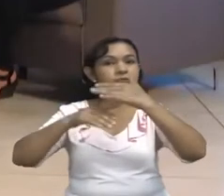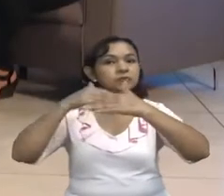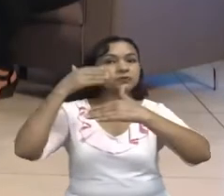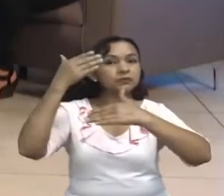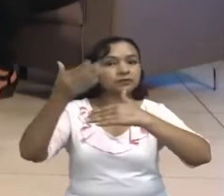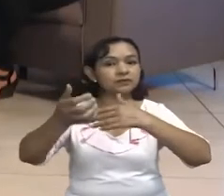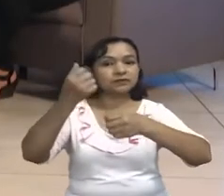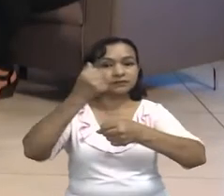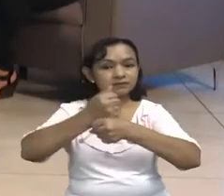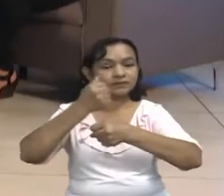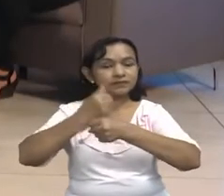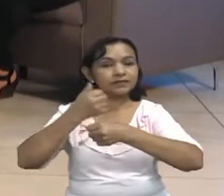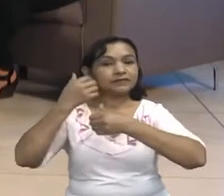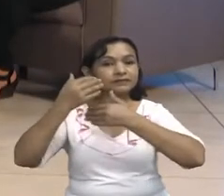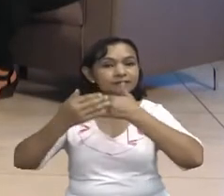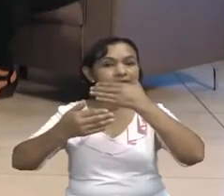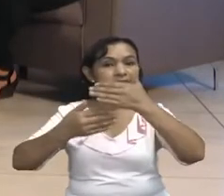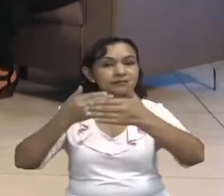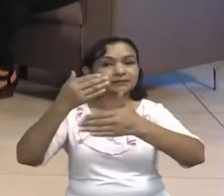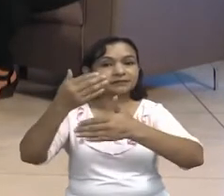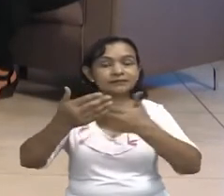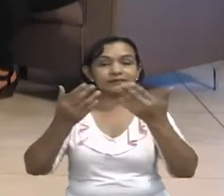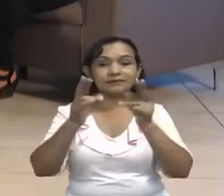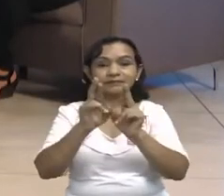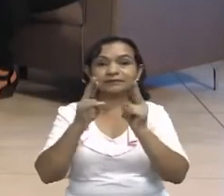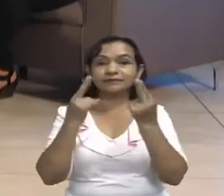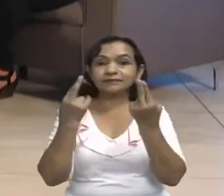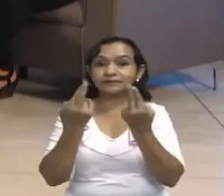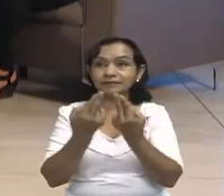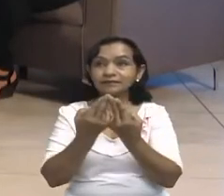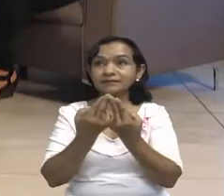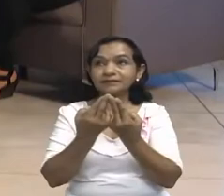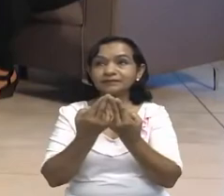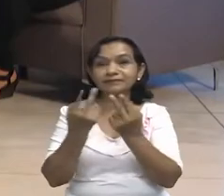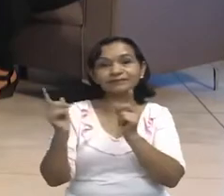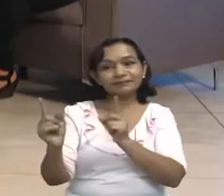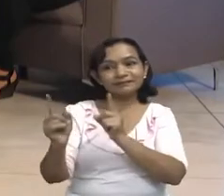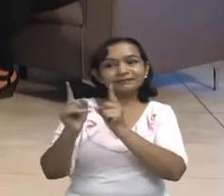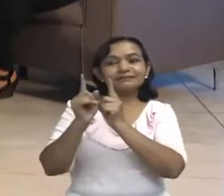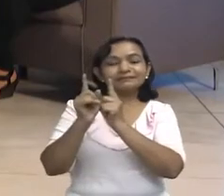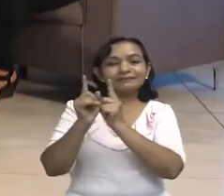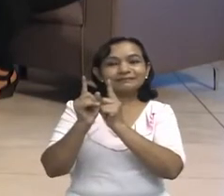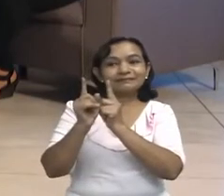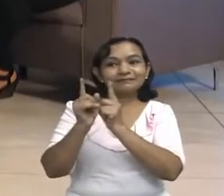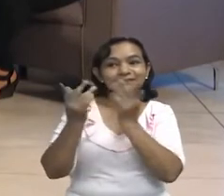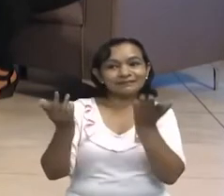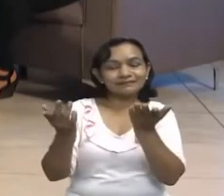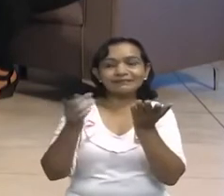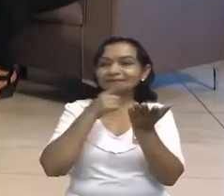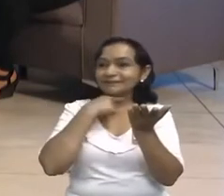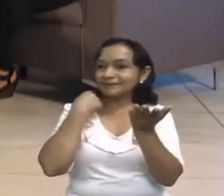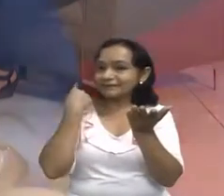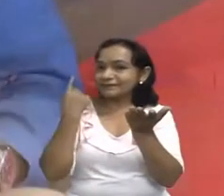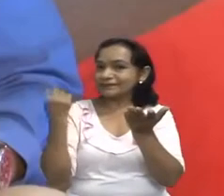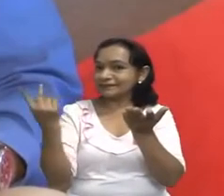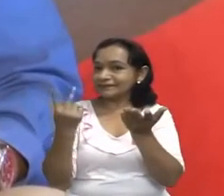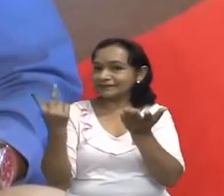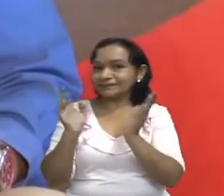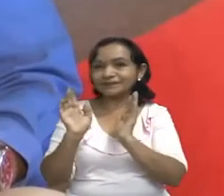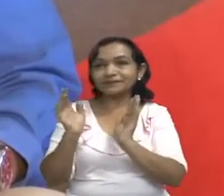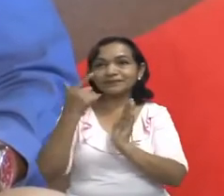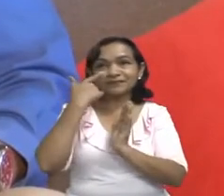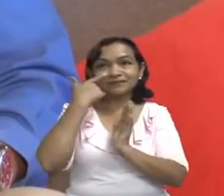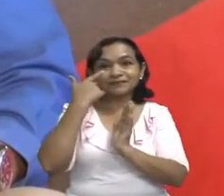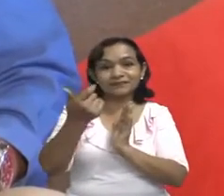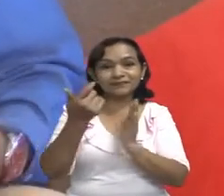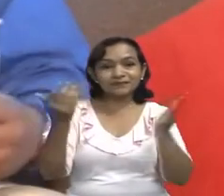parte de este proceso. Bueno, y ahora un espacio, sí, de encuentro, 14 años, sí, después. Claro, claro. Una decisión bastante certera. Don Alberto, pues conocer